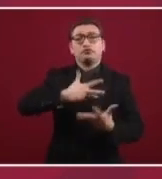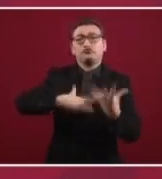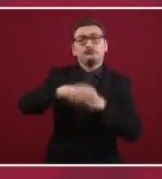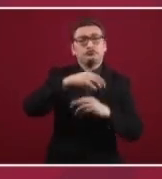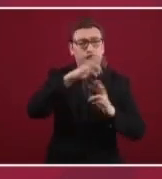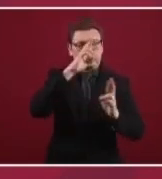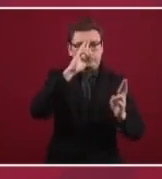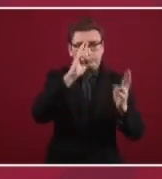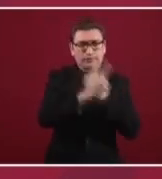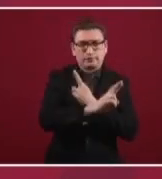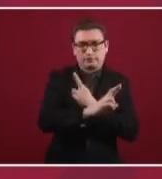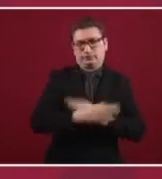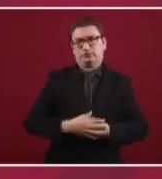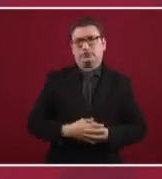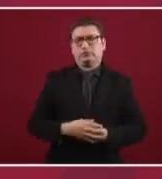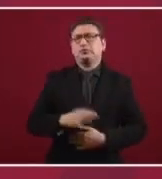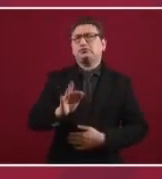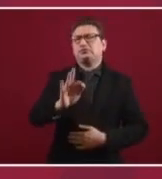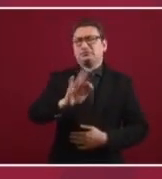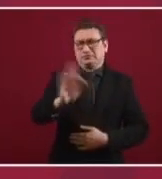A lo mejor mañana les